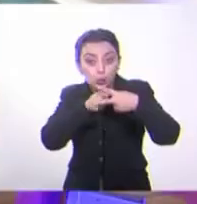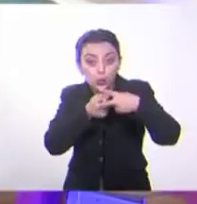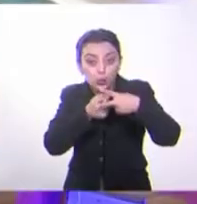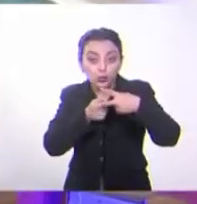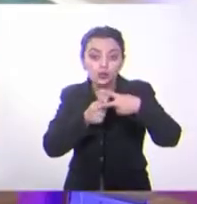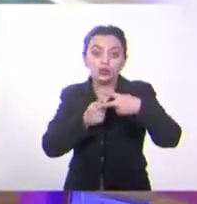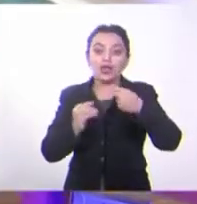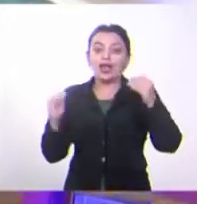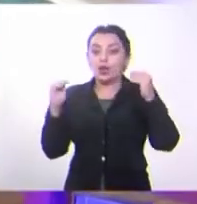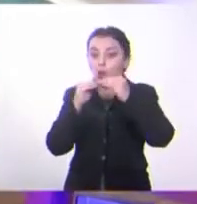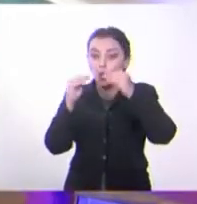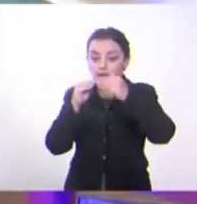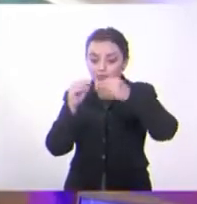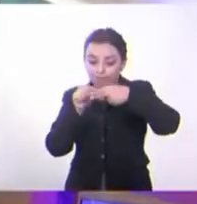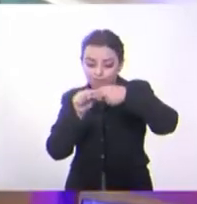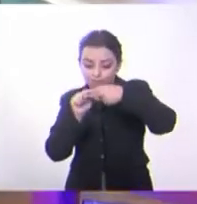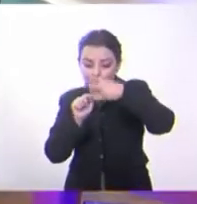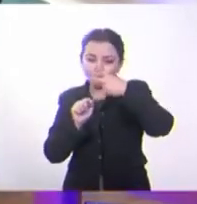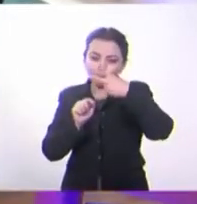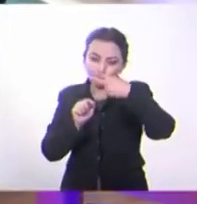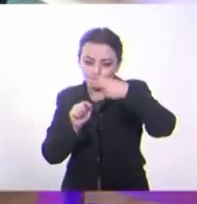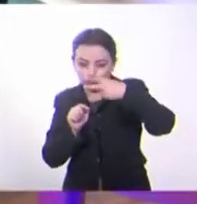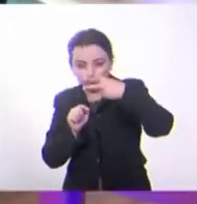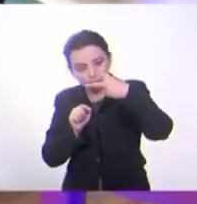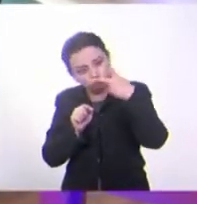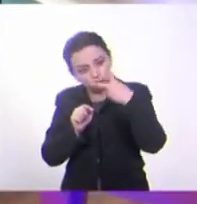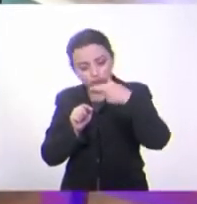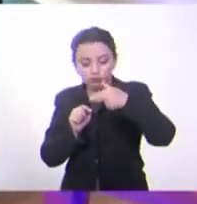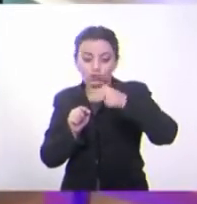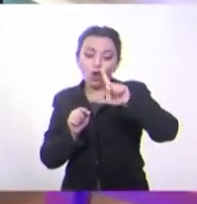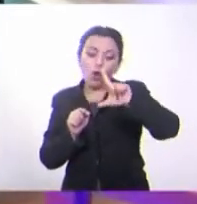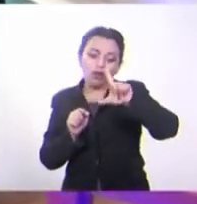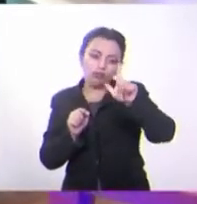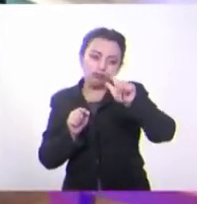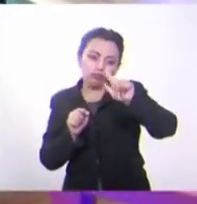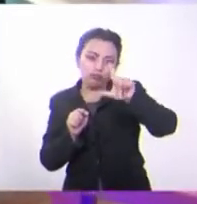es decir, el mismo ángulo. La misma medida, correcto. Entonces,